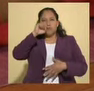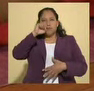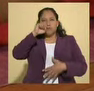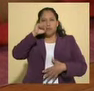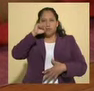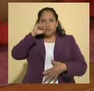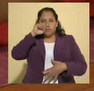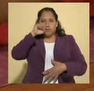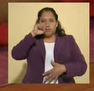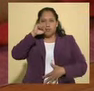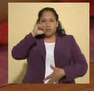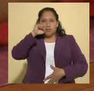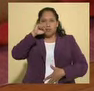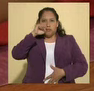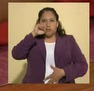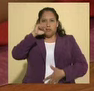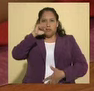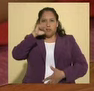Sostengo el aire.